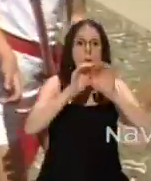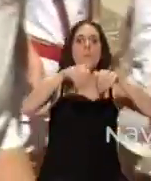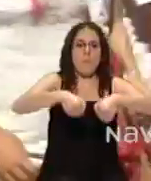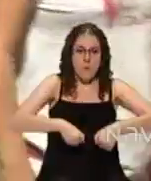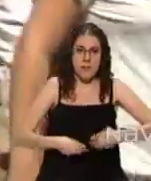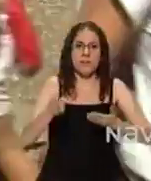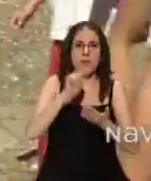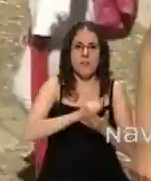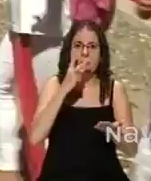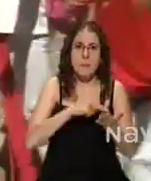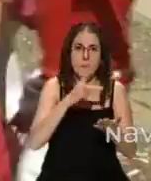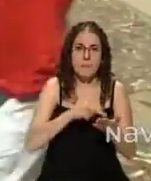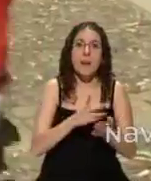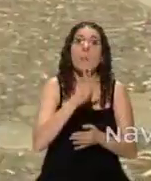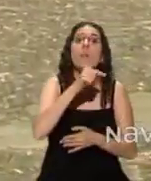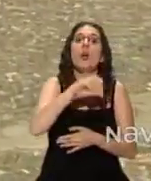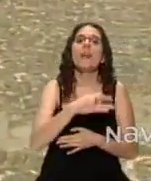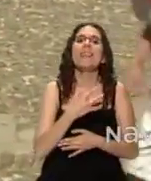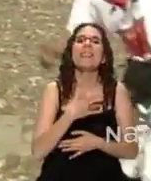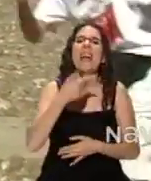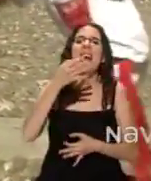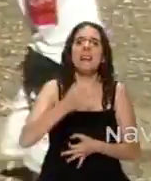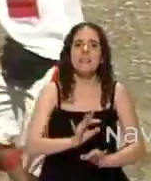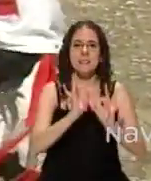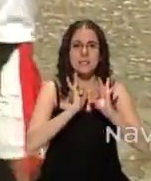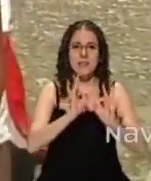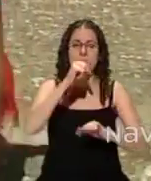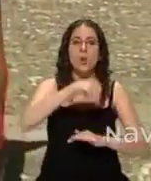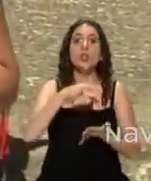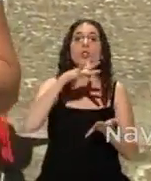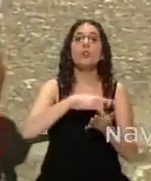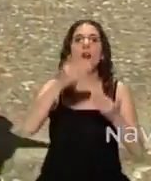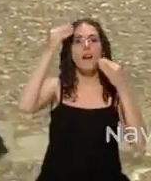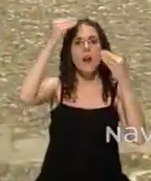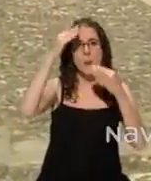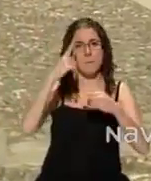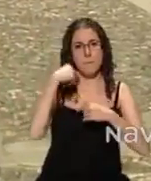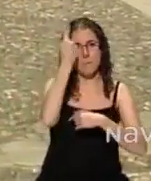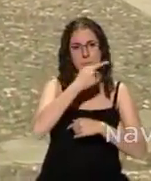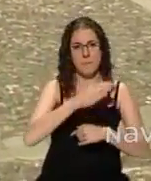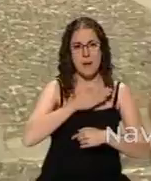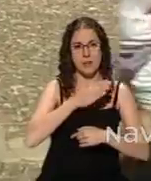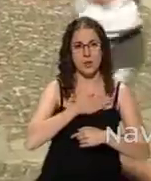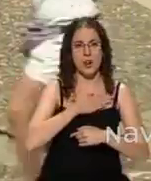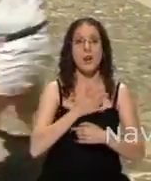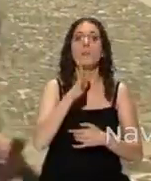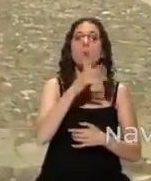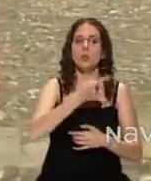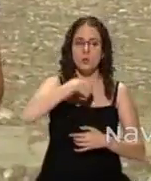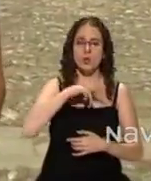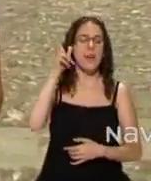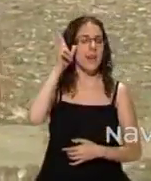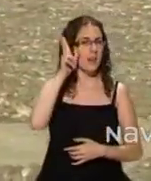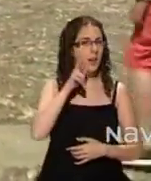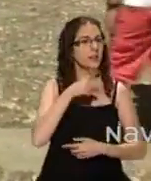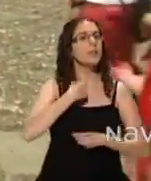día grande. Hoy hay que celebrar la patrona, la Magdalena. Y para eso nos hemos puesto elegantes, el pañuelico bien anudado